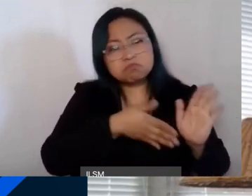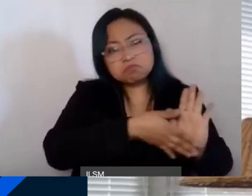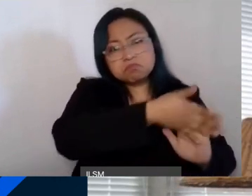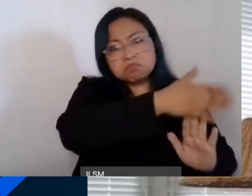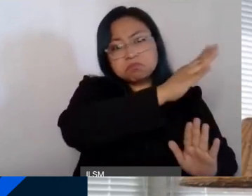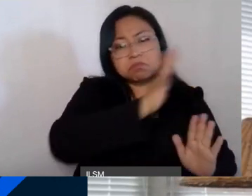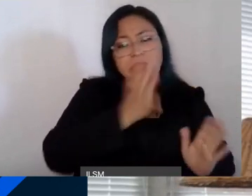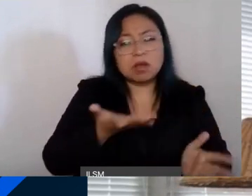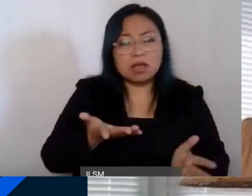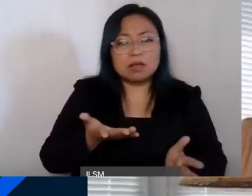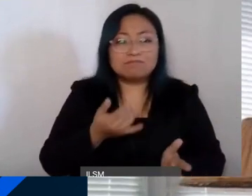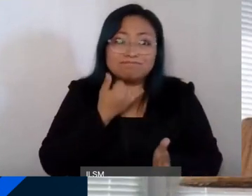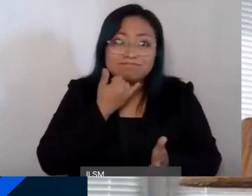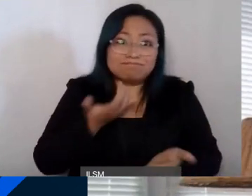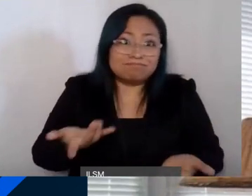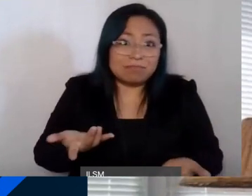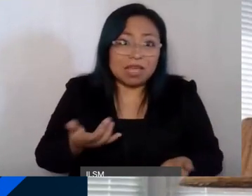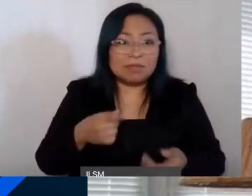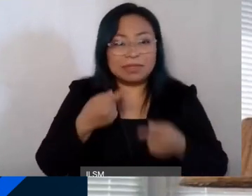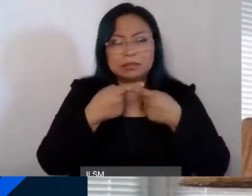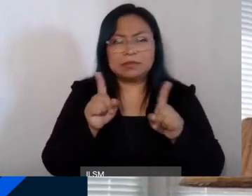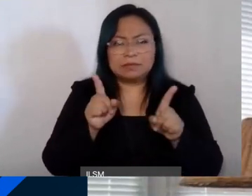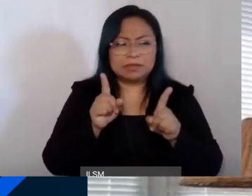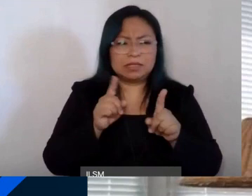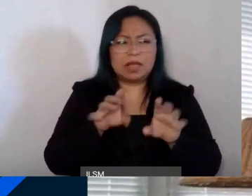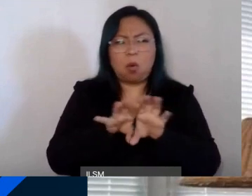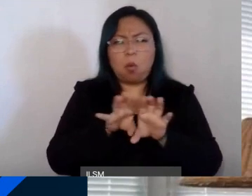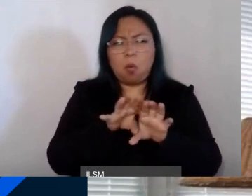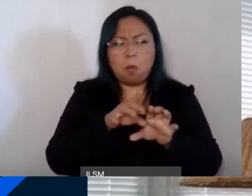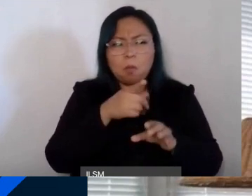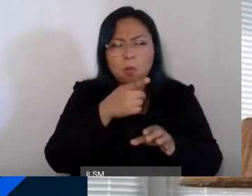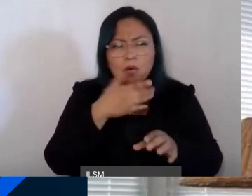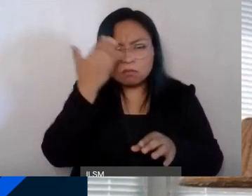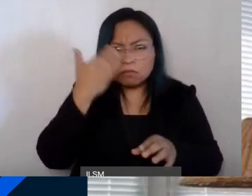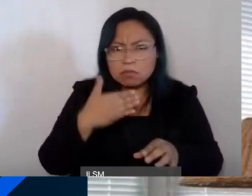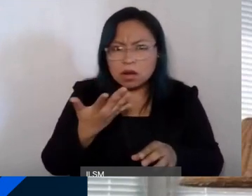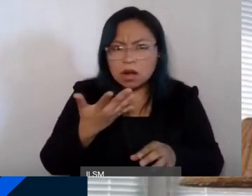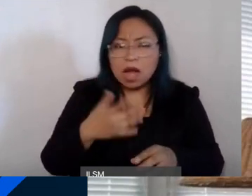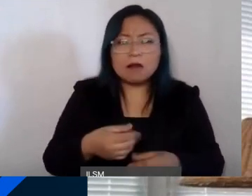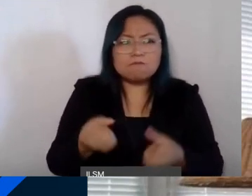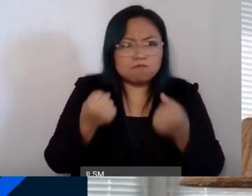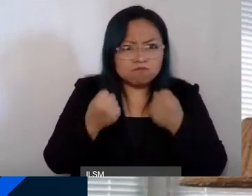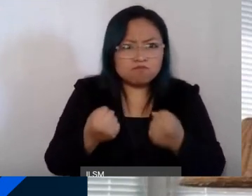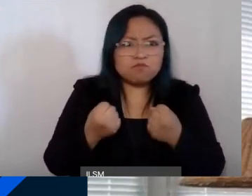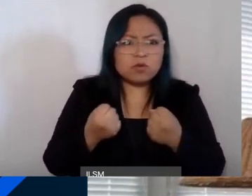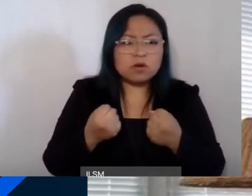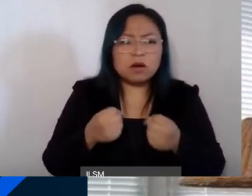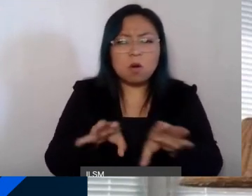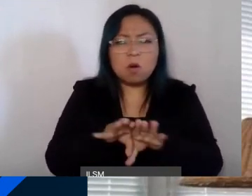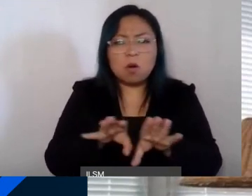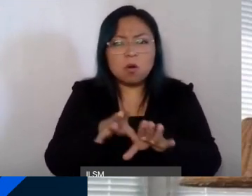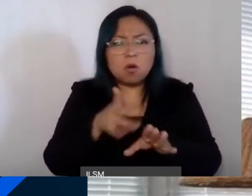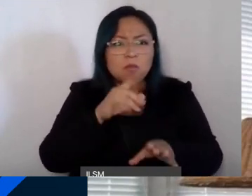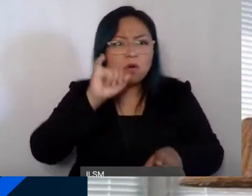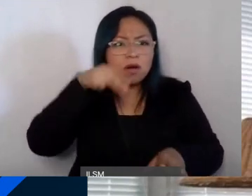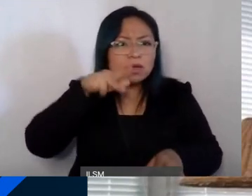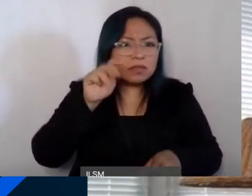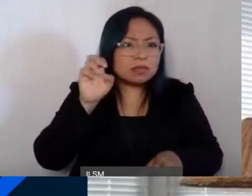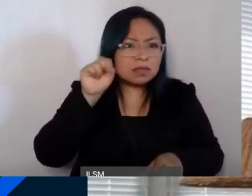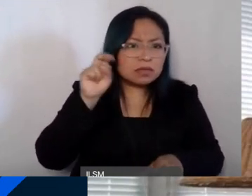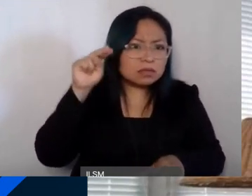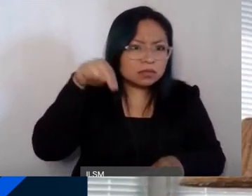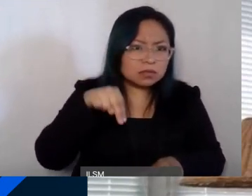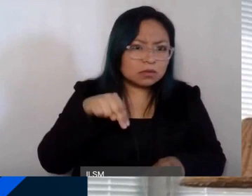pero bueno aquí es otro interrogante el poder de e